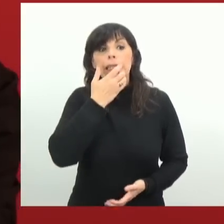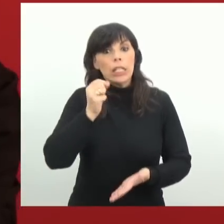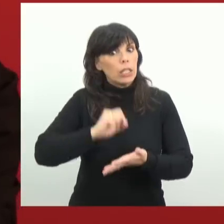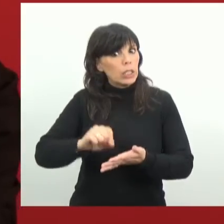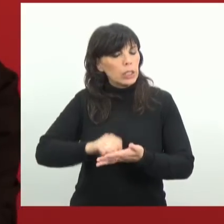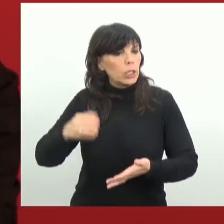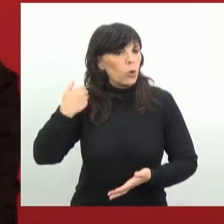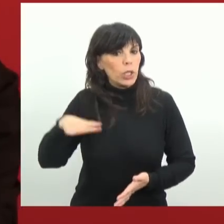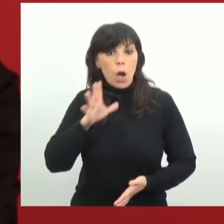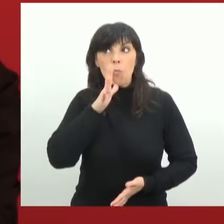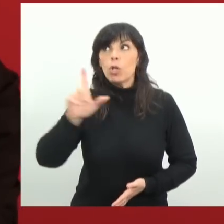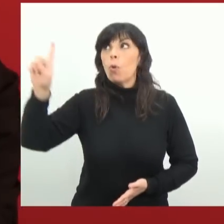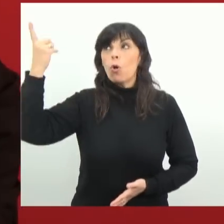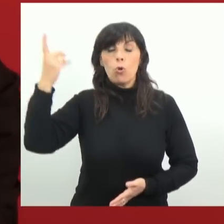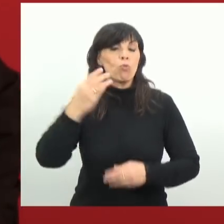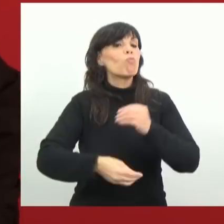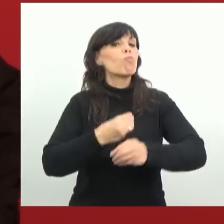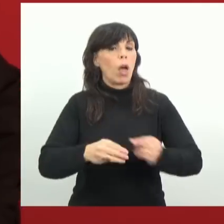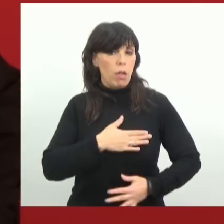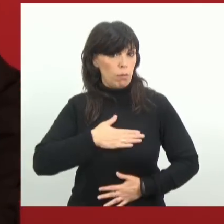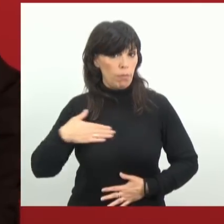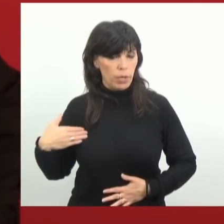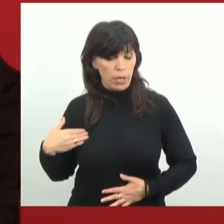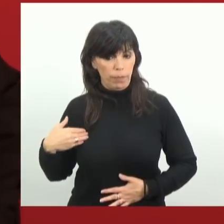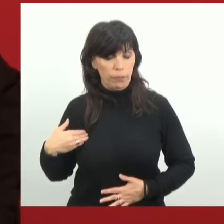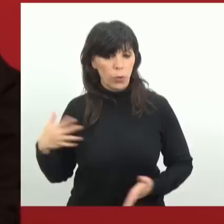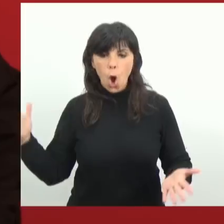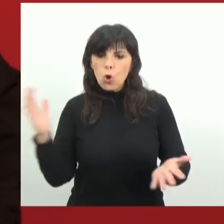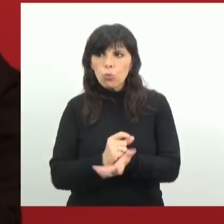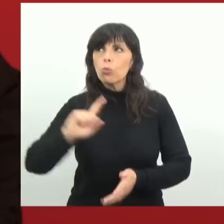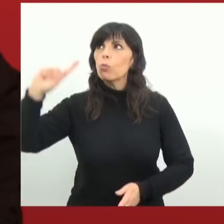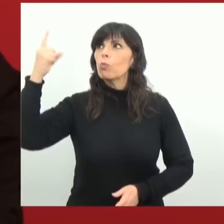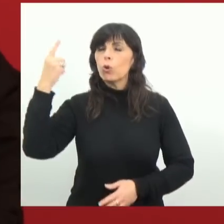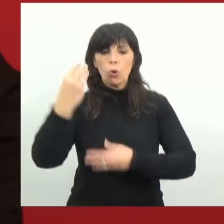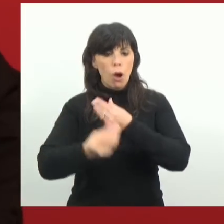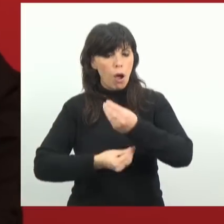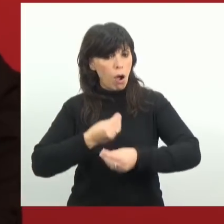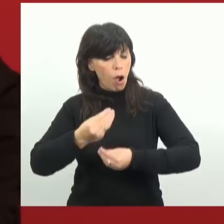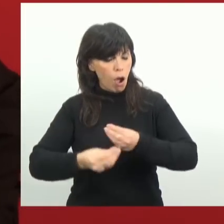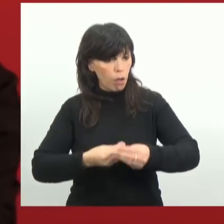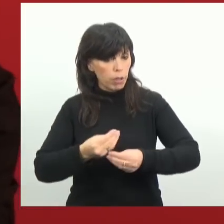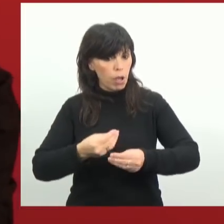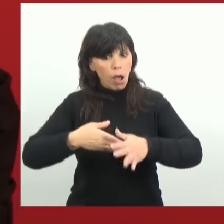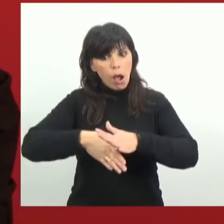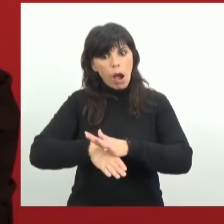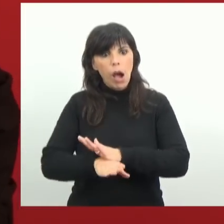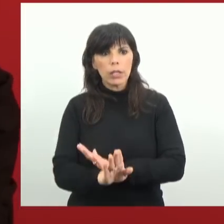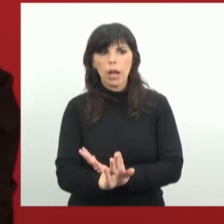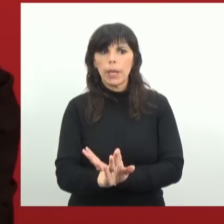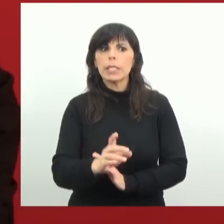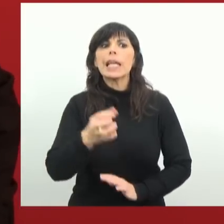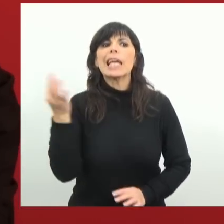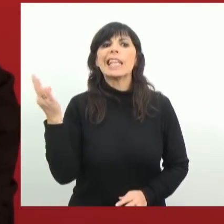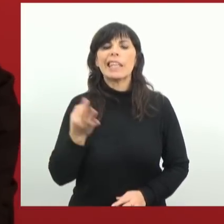Todo lo que hace Dios El Padre lo hace a través de dos canales.